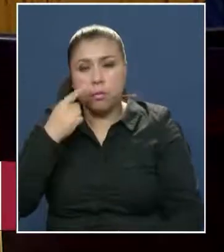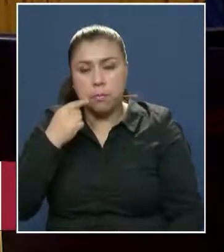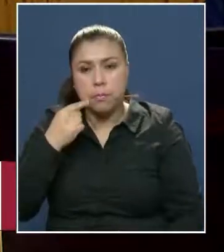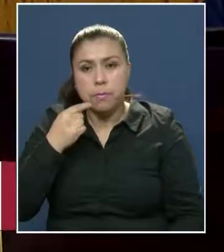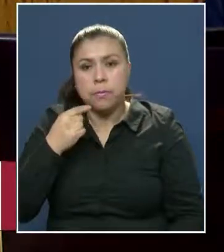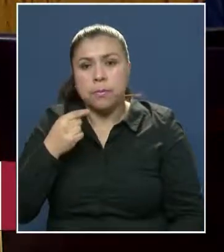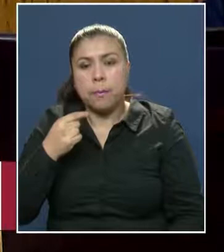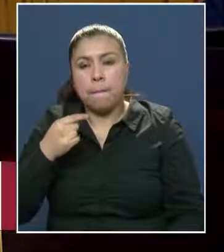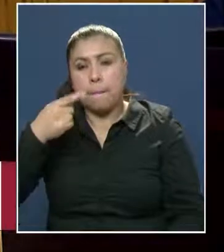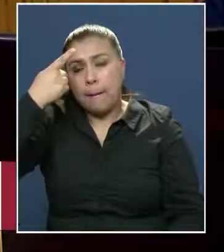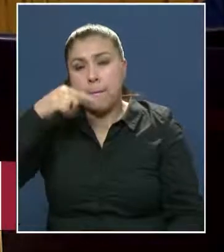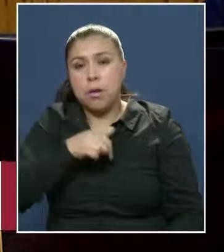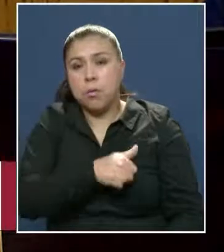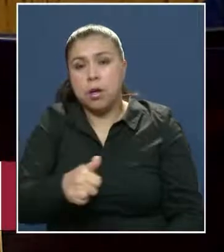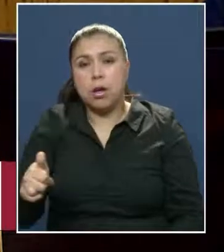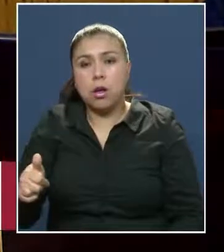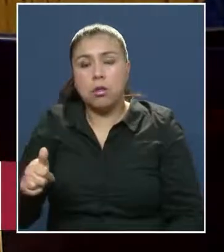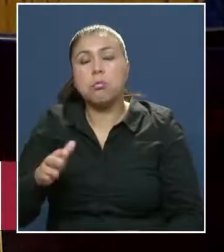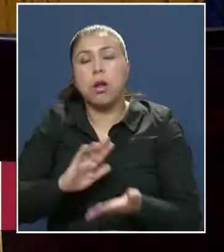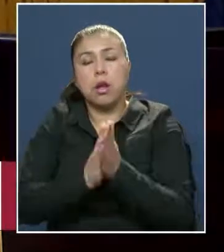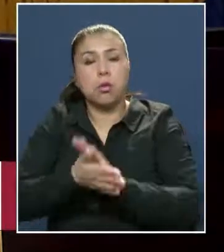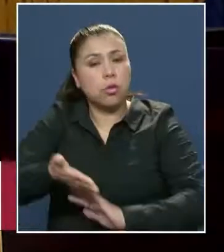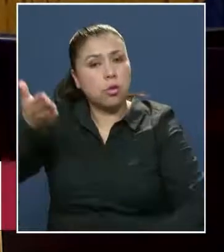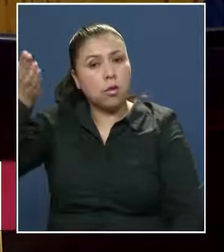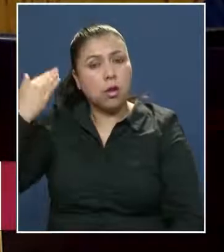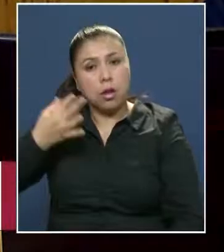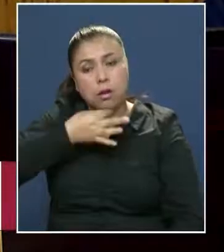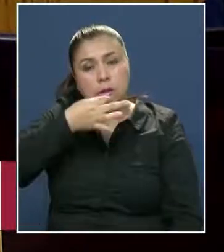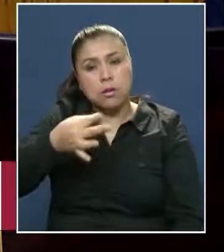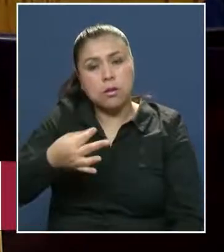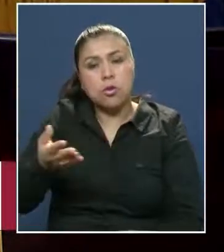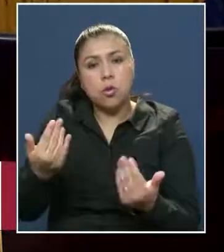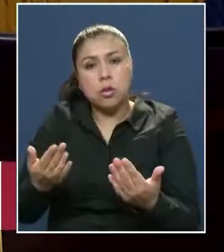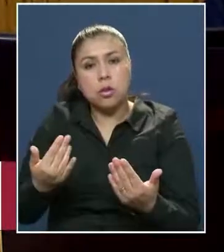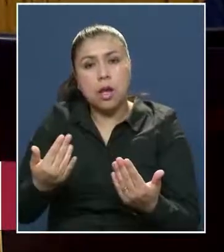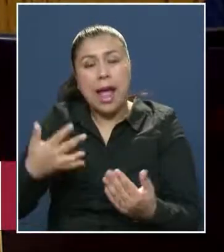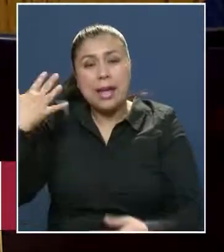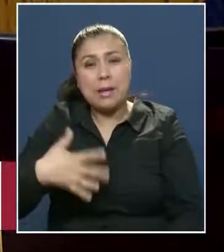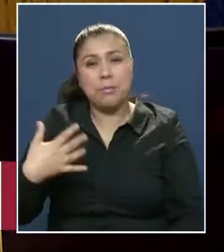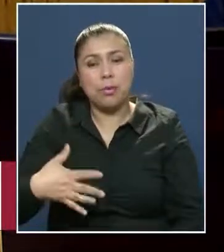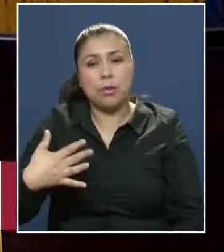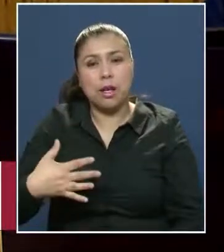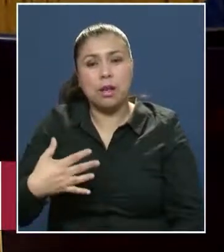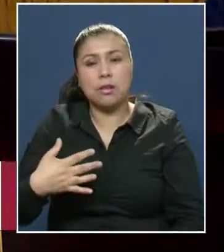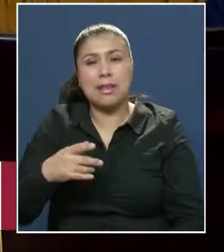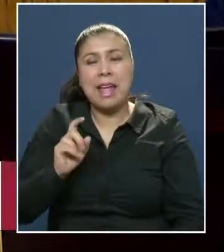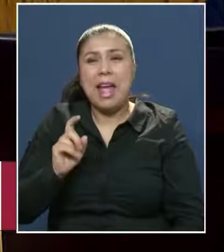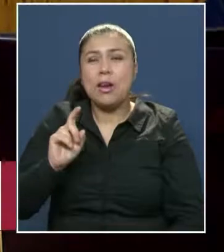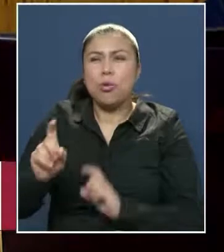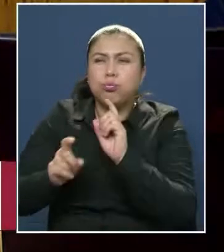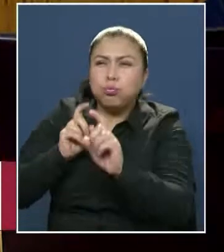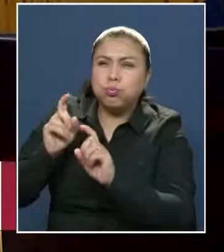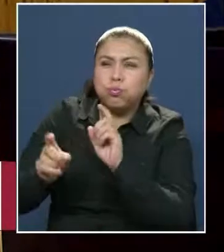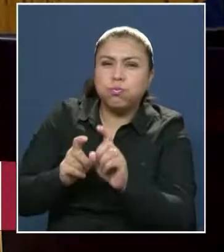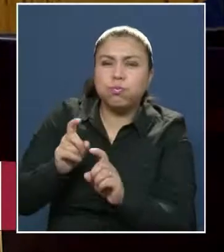hombres. Pero para todo lo anterior es una necesidad imperativa la autocrítica,